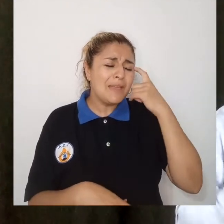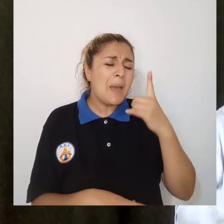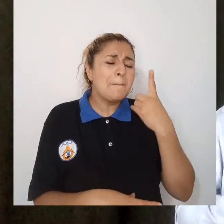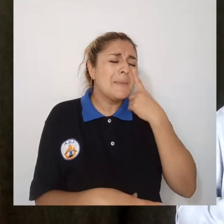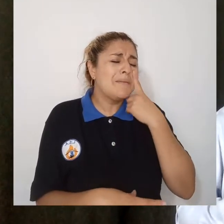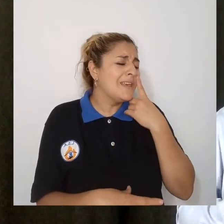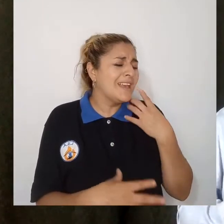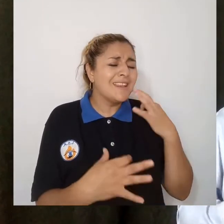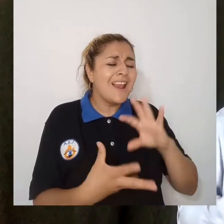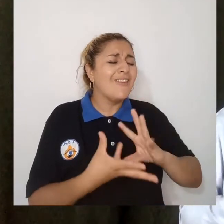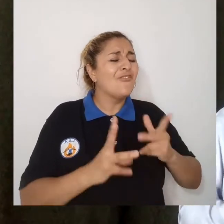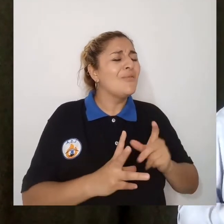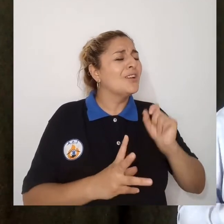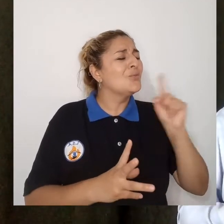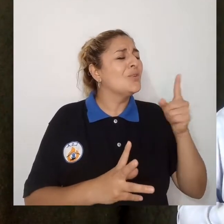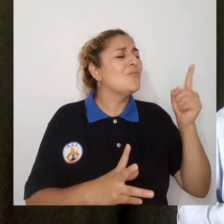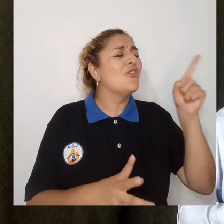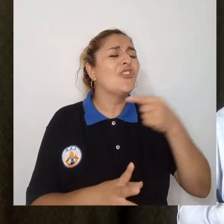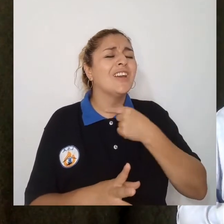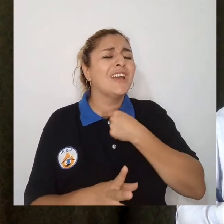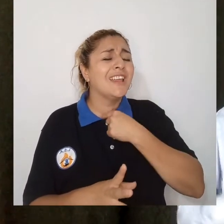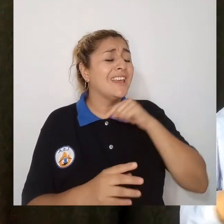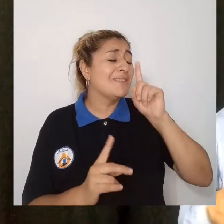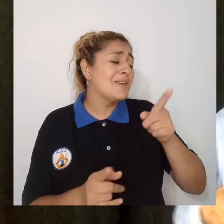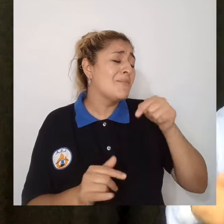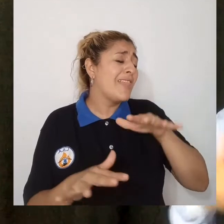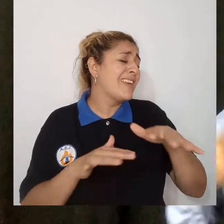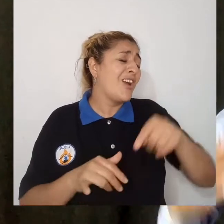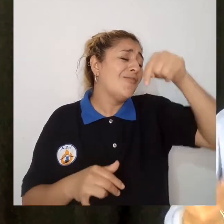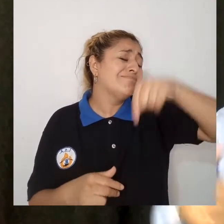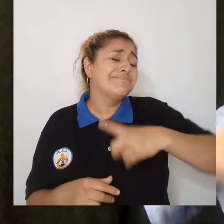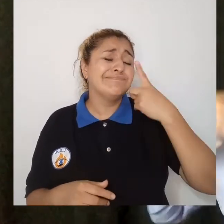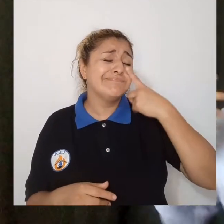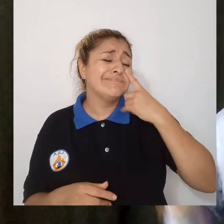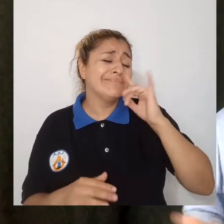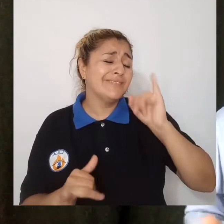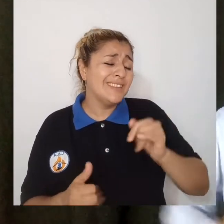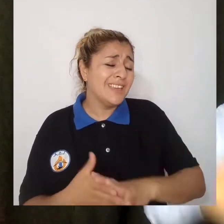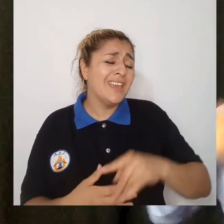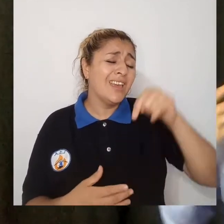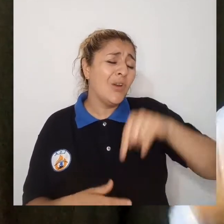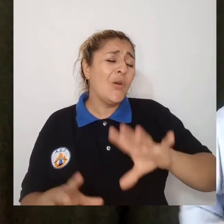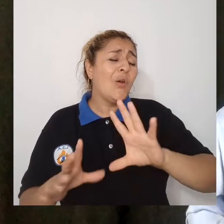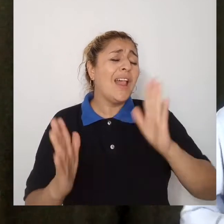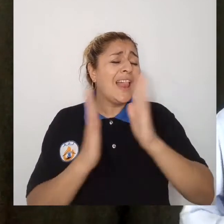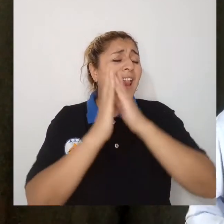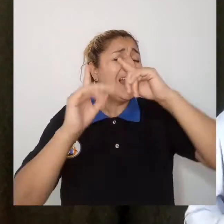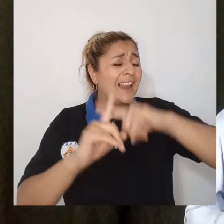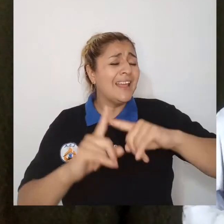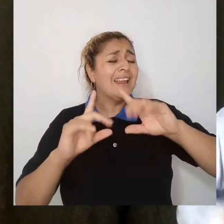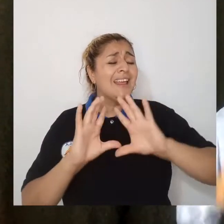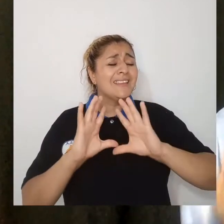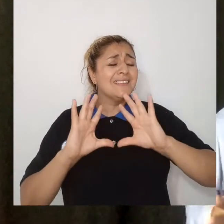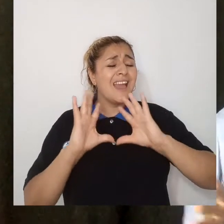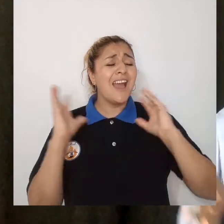iglesia de acuerdo a la actualidad y poder señor unos con otros en esta iglesia global en la iglesia local